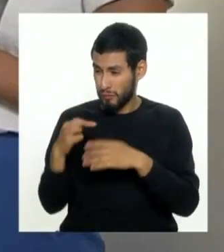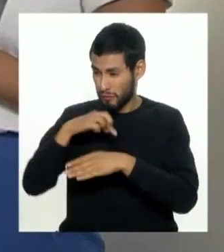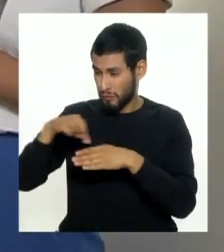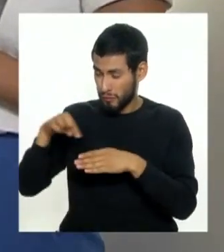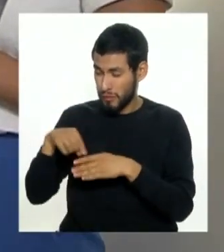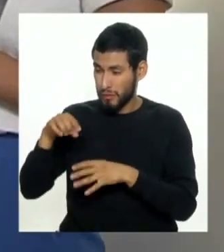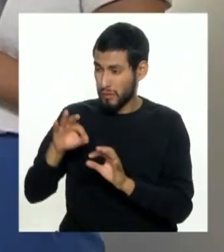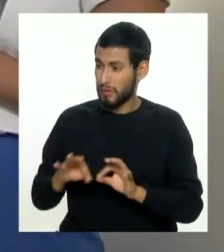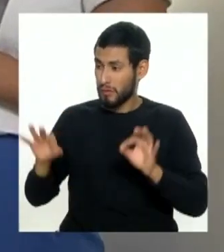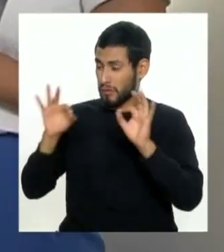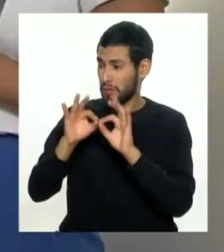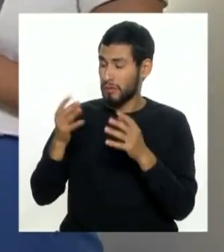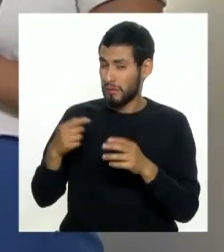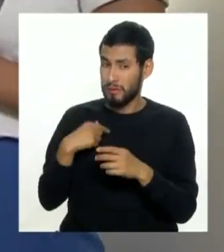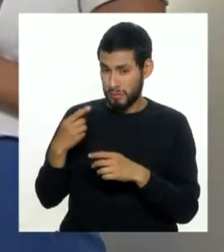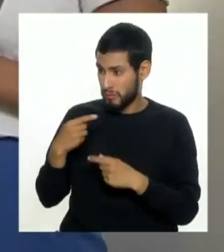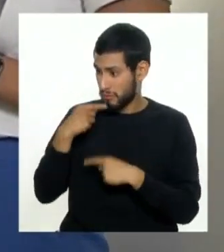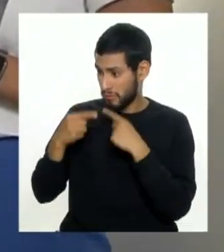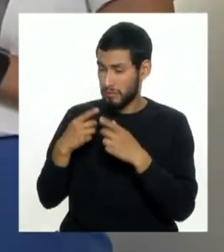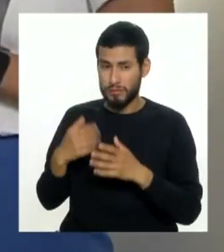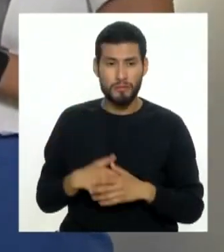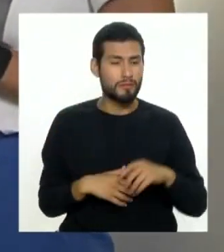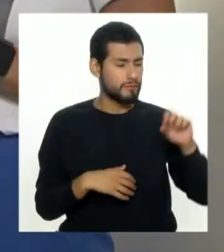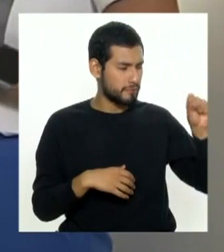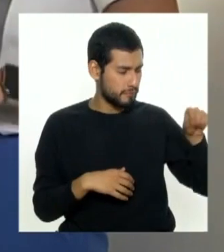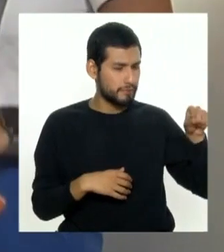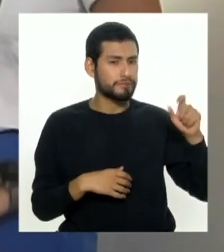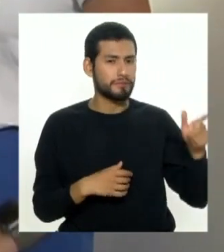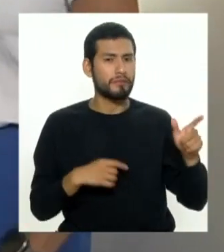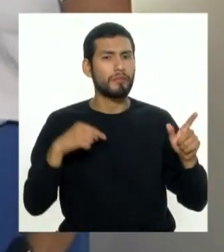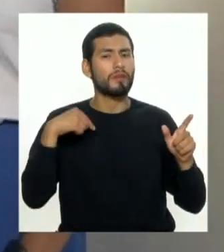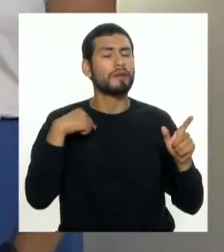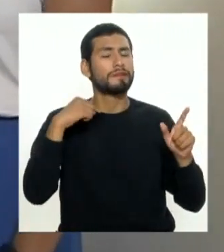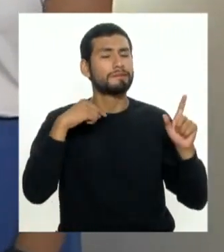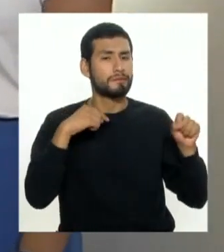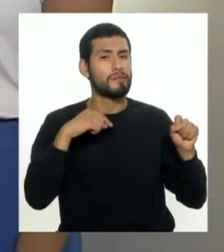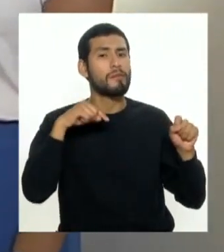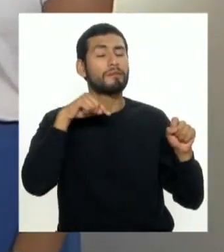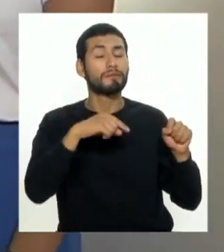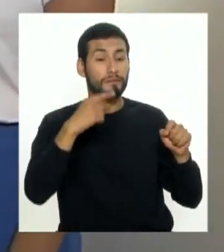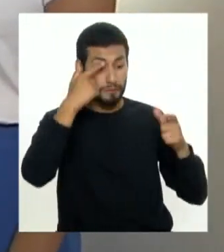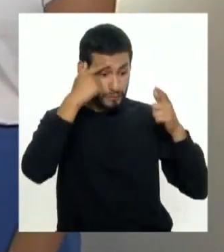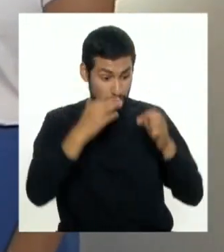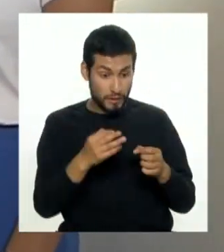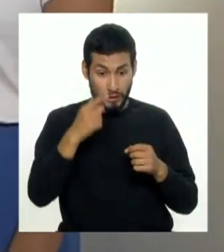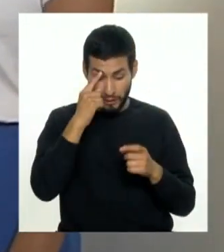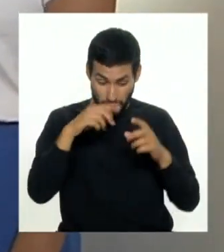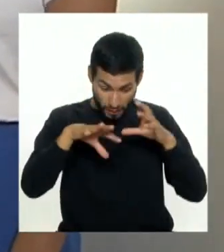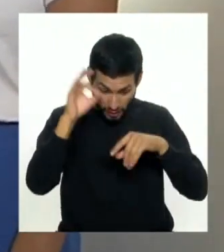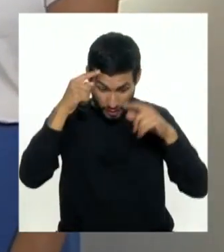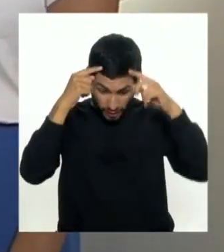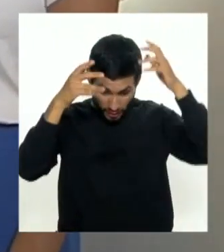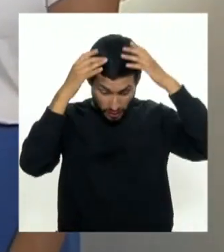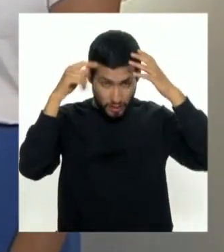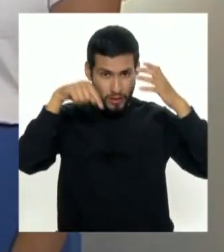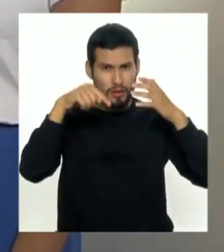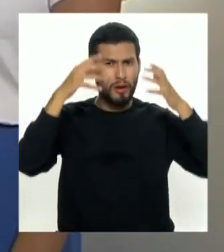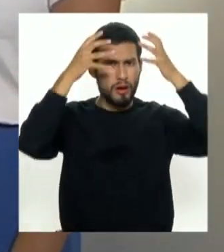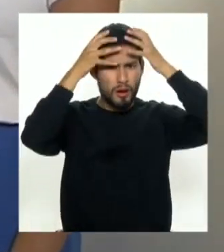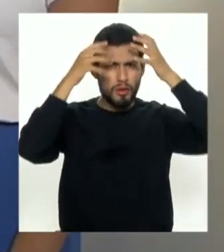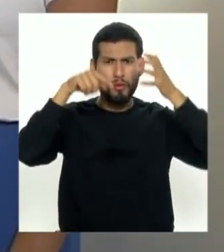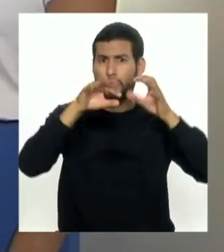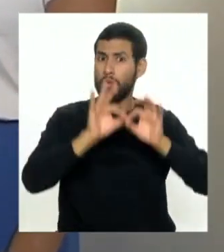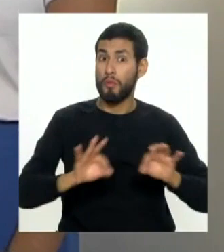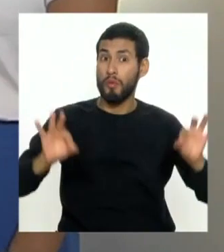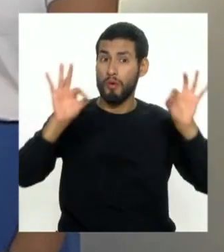es importante recalcarlo. Exacto. Cuando tomamos una decisión, el cerebro es un órgano muy importante